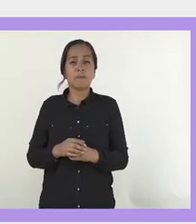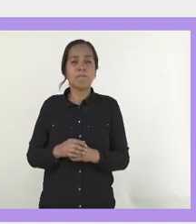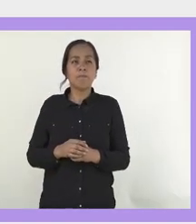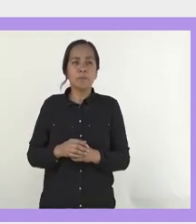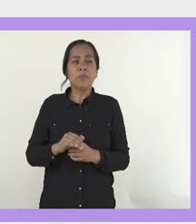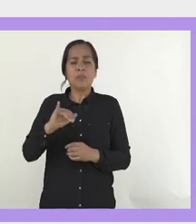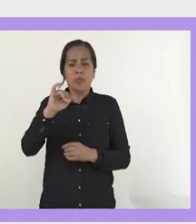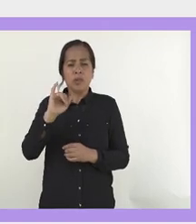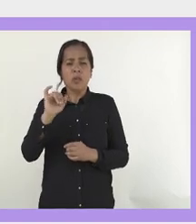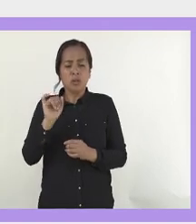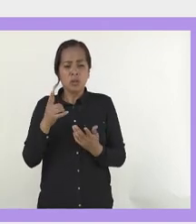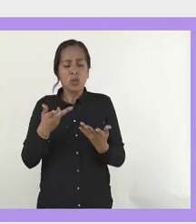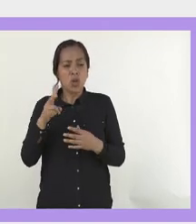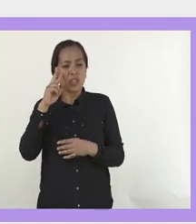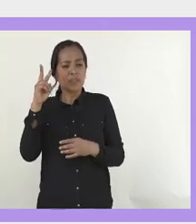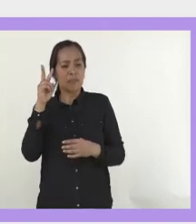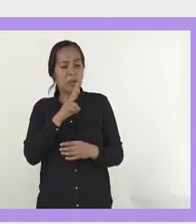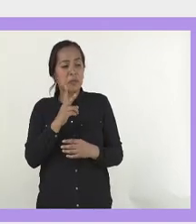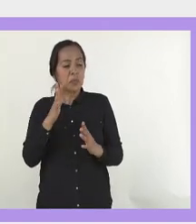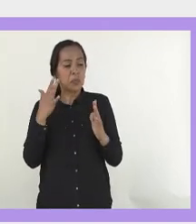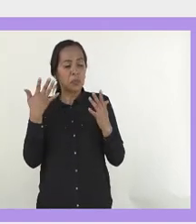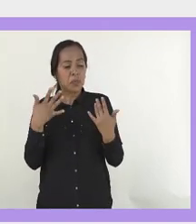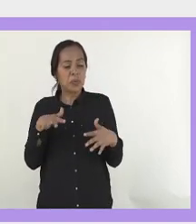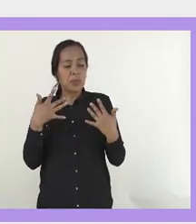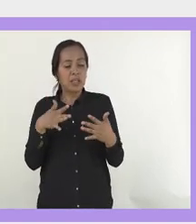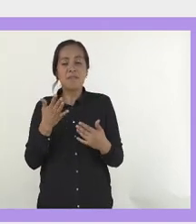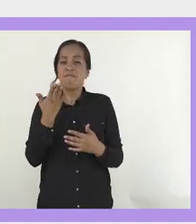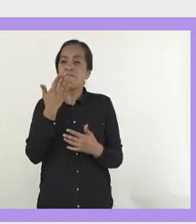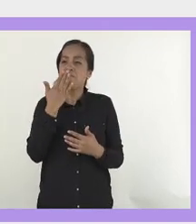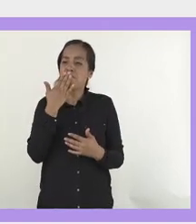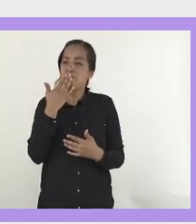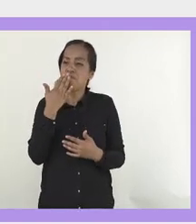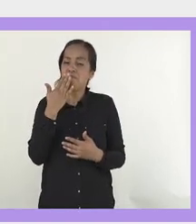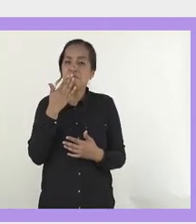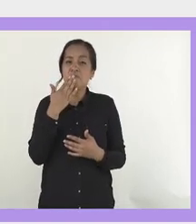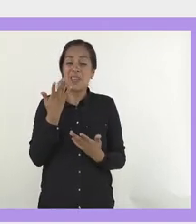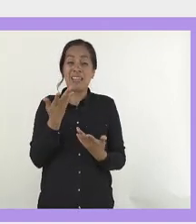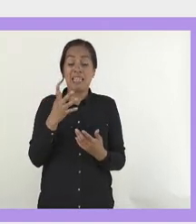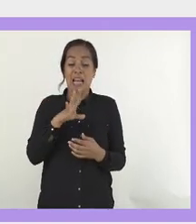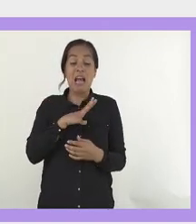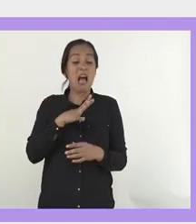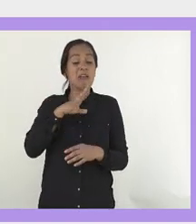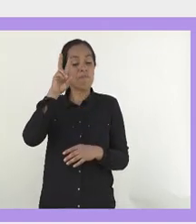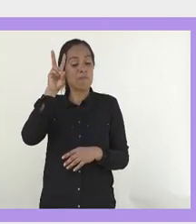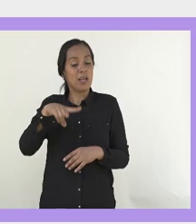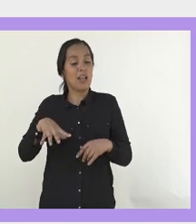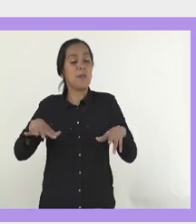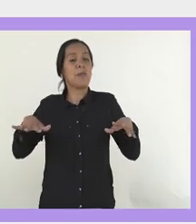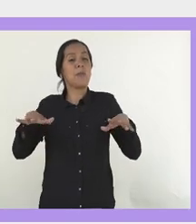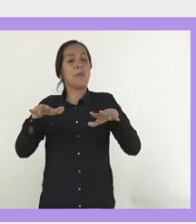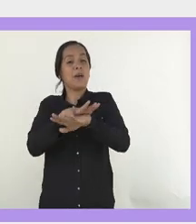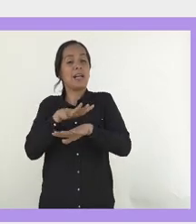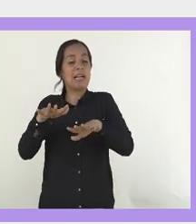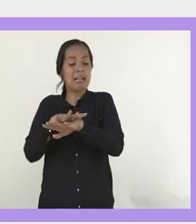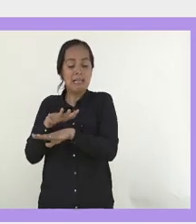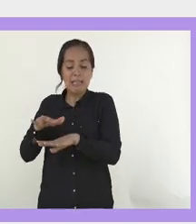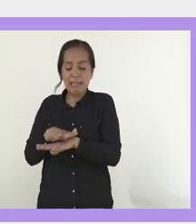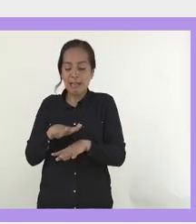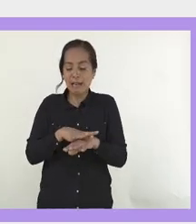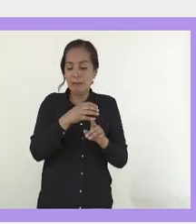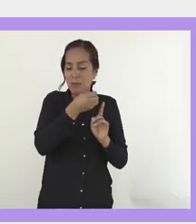están viendo con mucho optimismo porque hay un cambio evidentemente hay un cambio y siempre